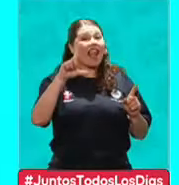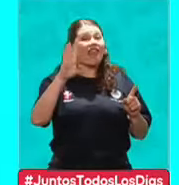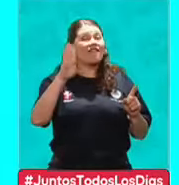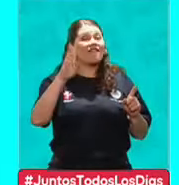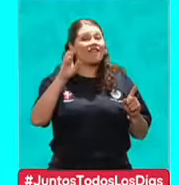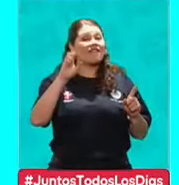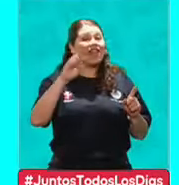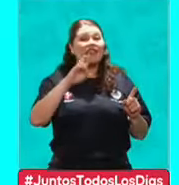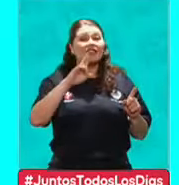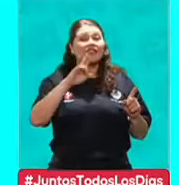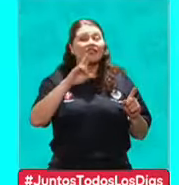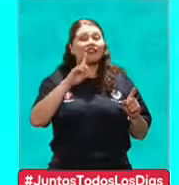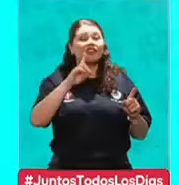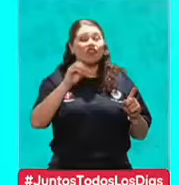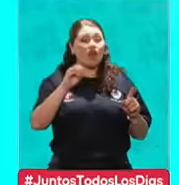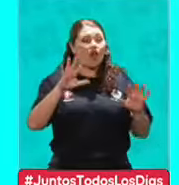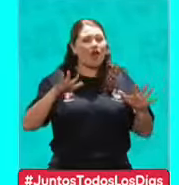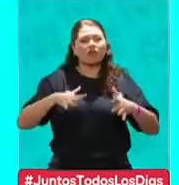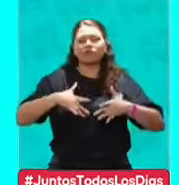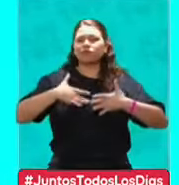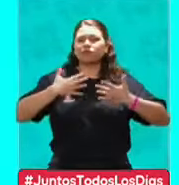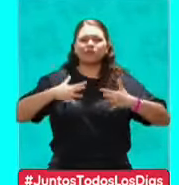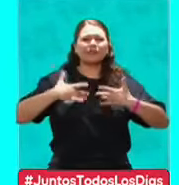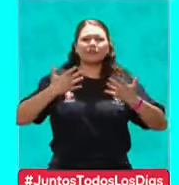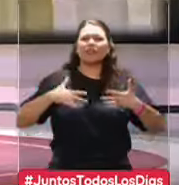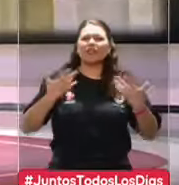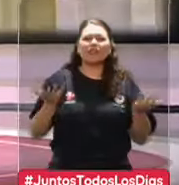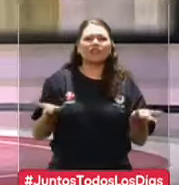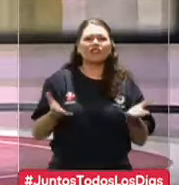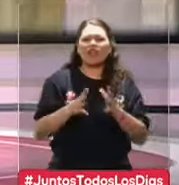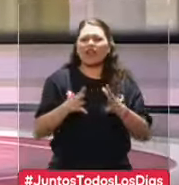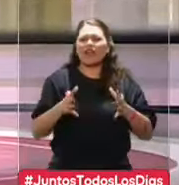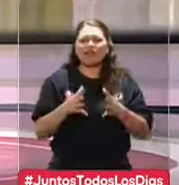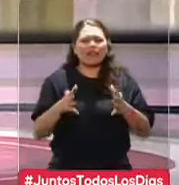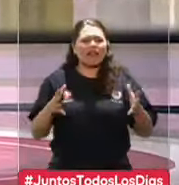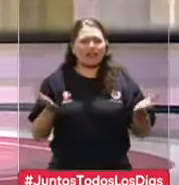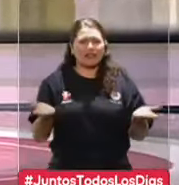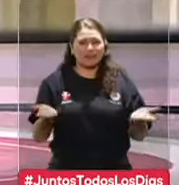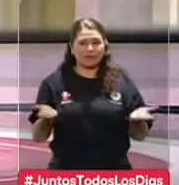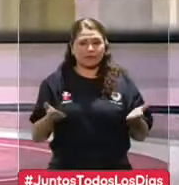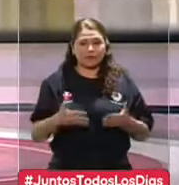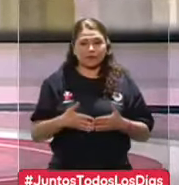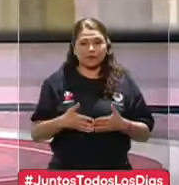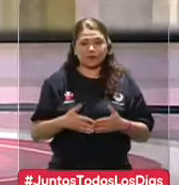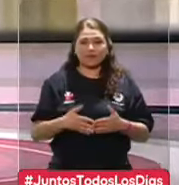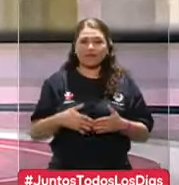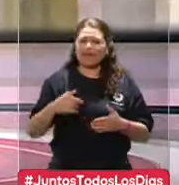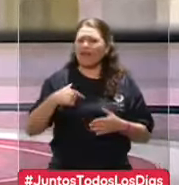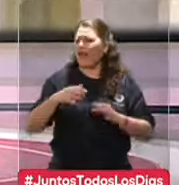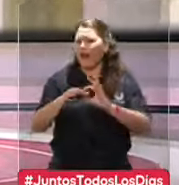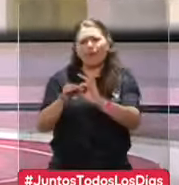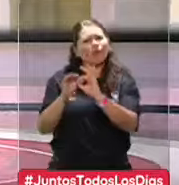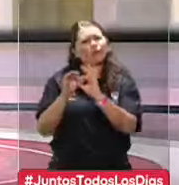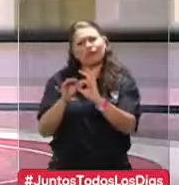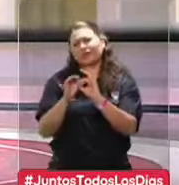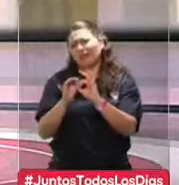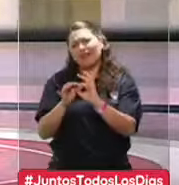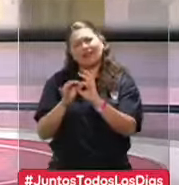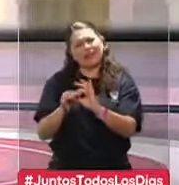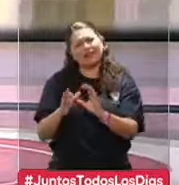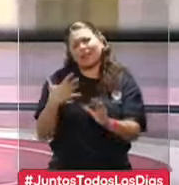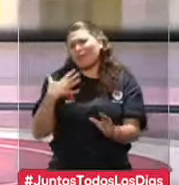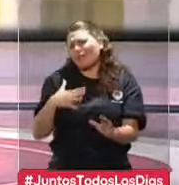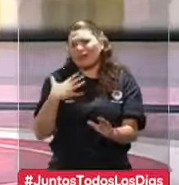inspiración. Grande, grande, un referente. Agradecerle a SmartFit, es súper importante lo que están